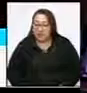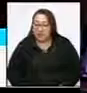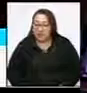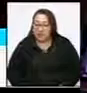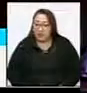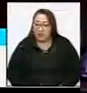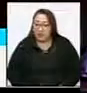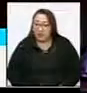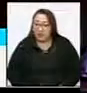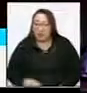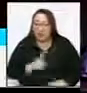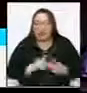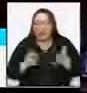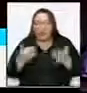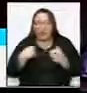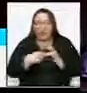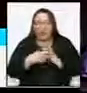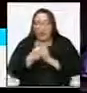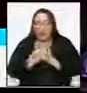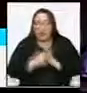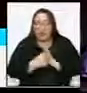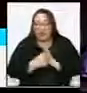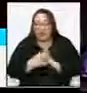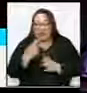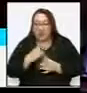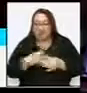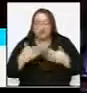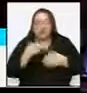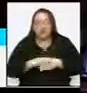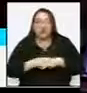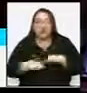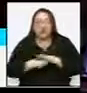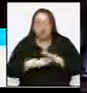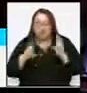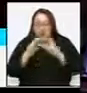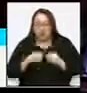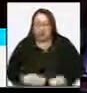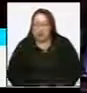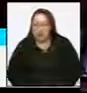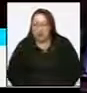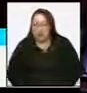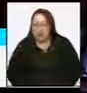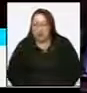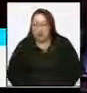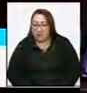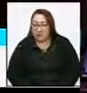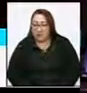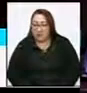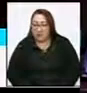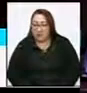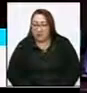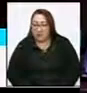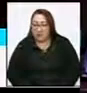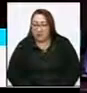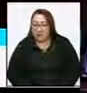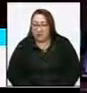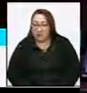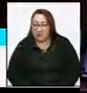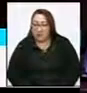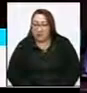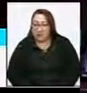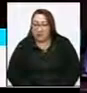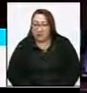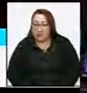virtudes que podría tener este artículo para, sobre la base de este análisis, hacer en todo caso un comentario